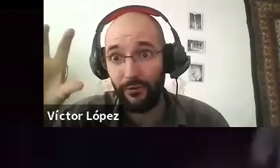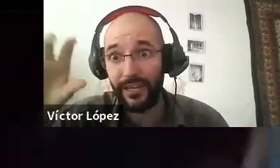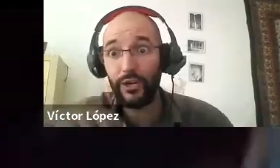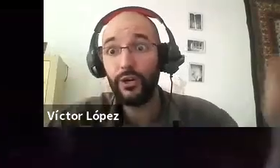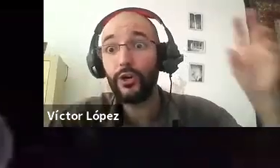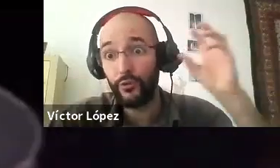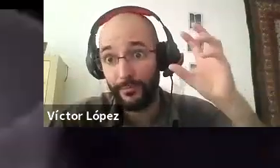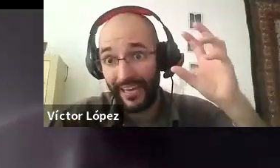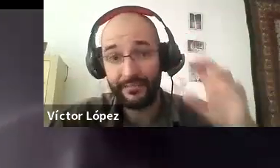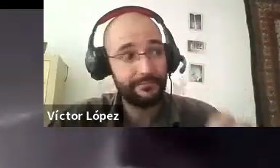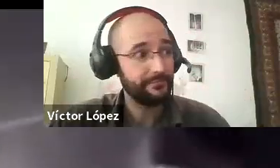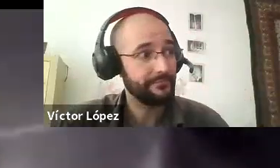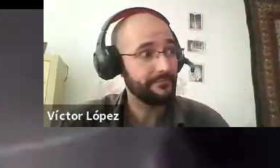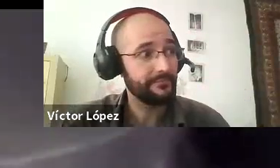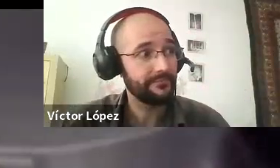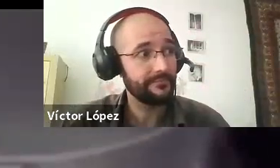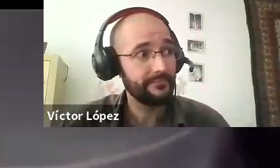cazuela de aluminio y un imán.